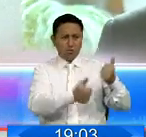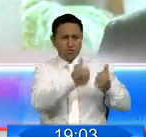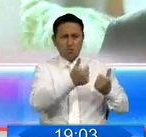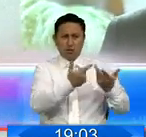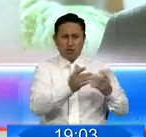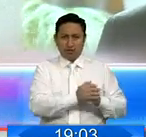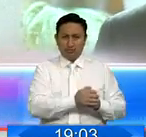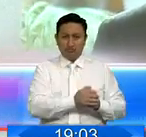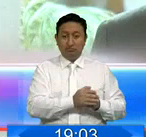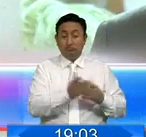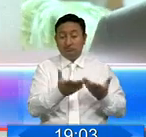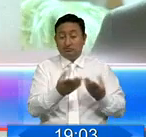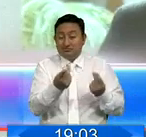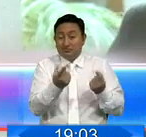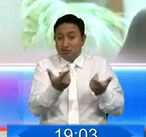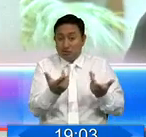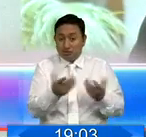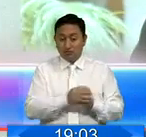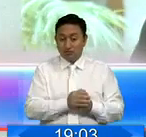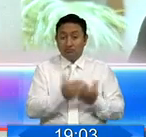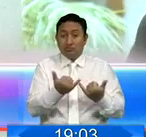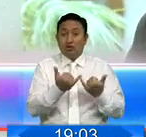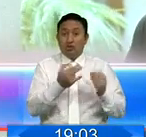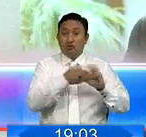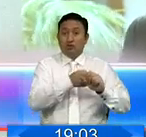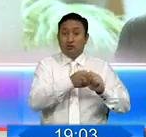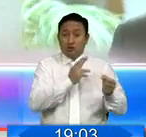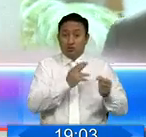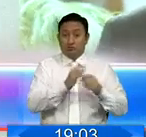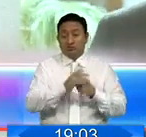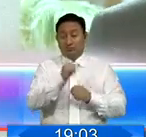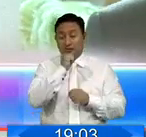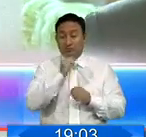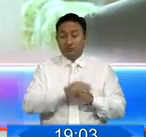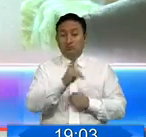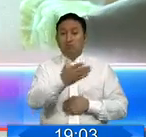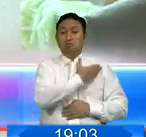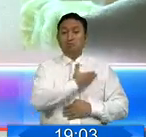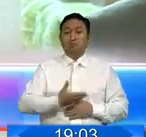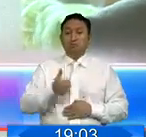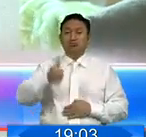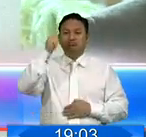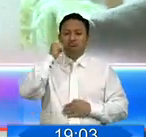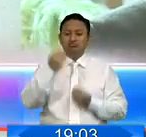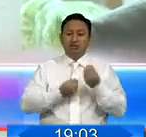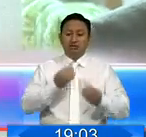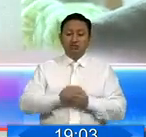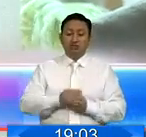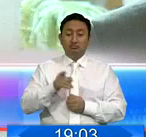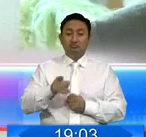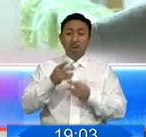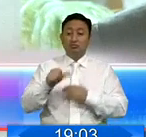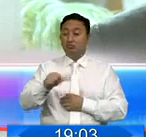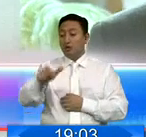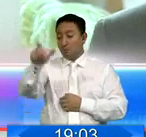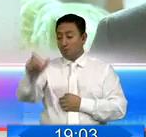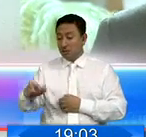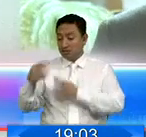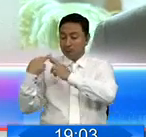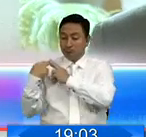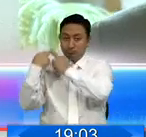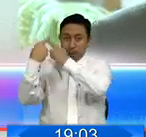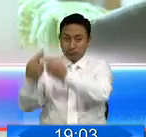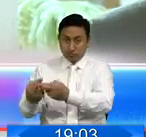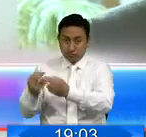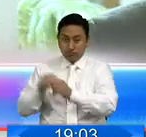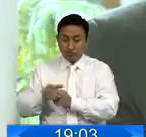Repito, es muy pronto para ello porque se acaba de recibir la renuncia. El presidente lo que hizo ayer es simplemente encomendar las funciones. Eso